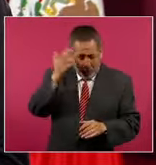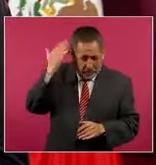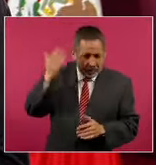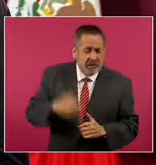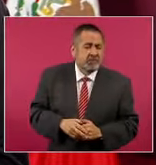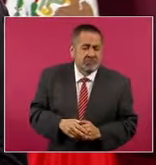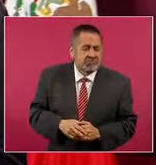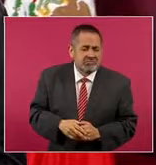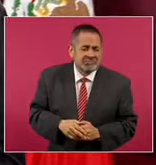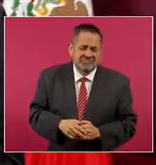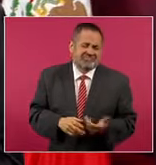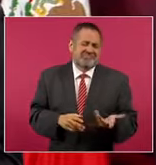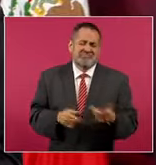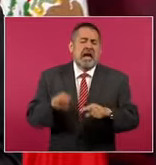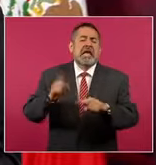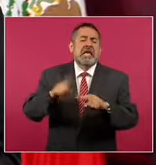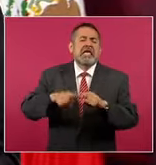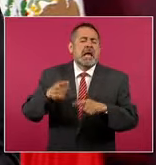¿Quién mandaba?